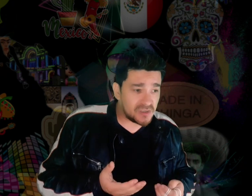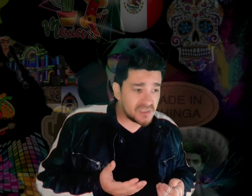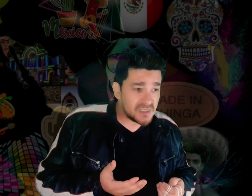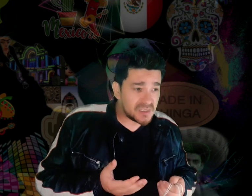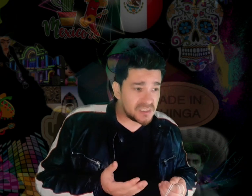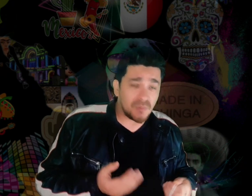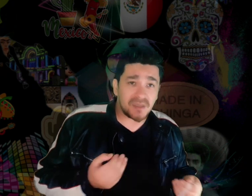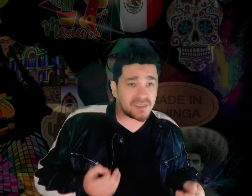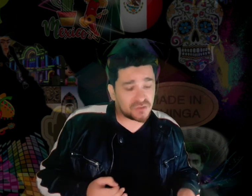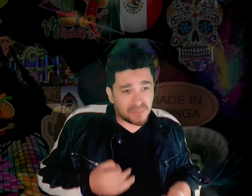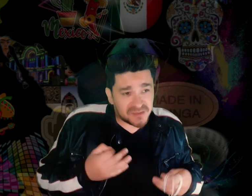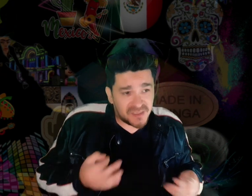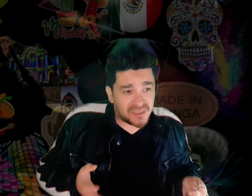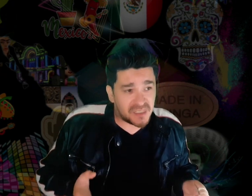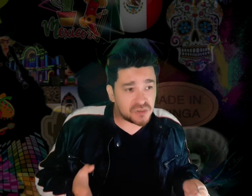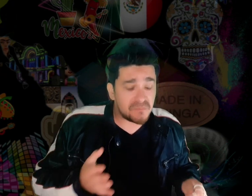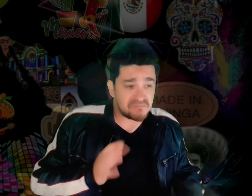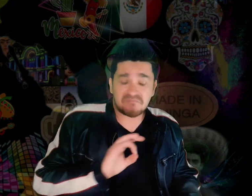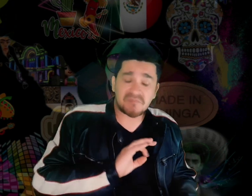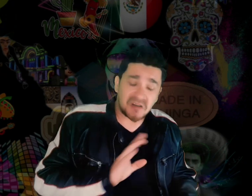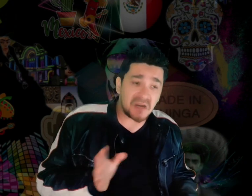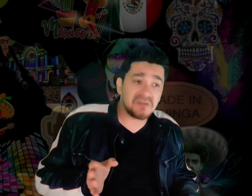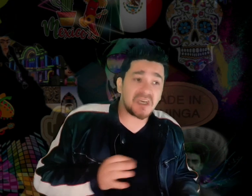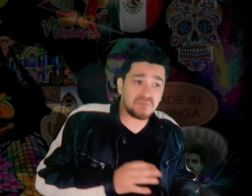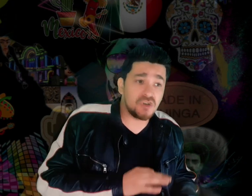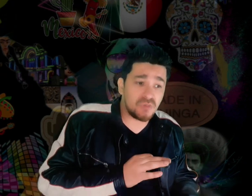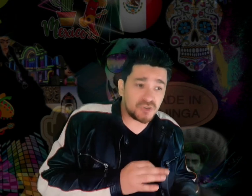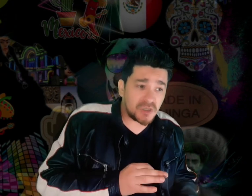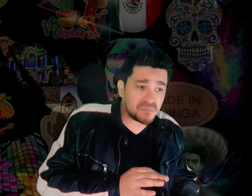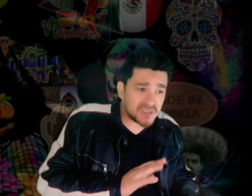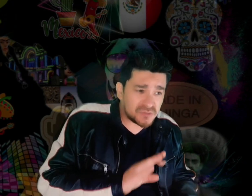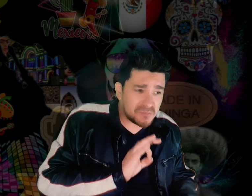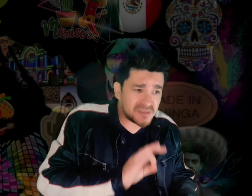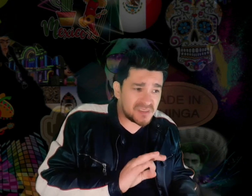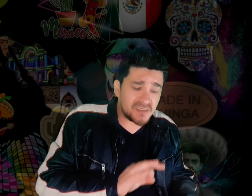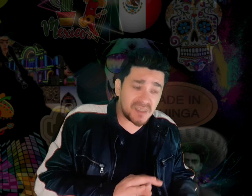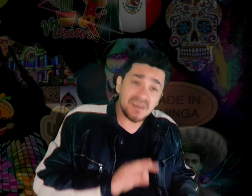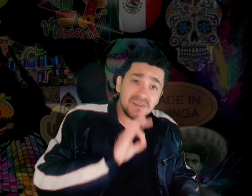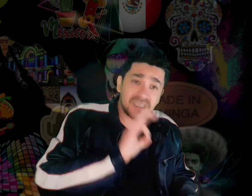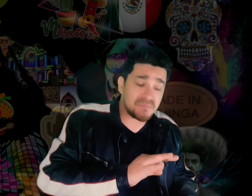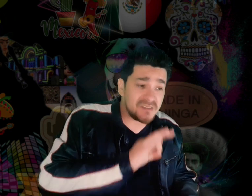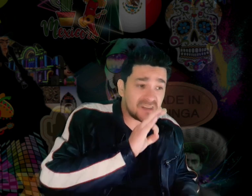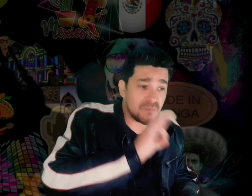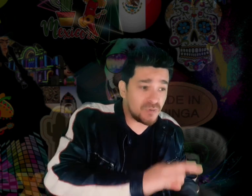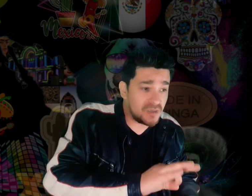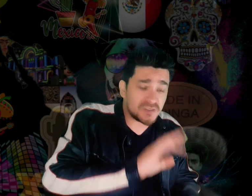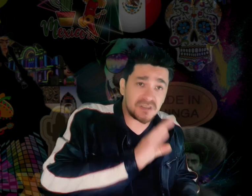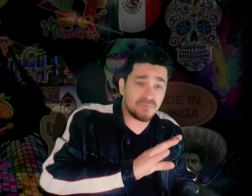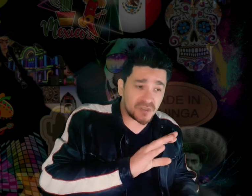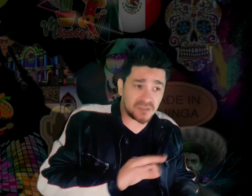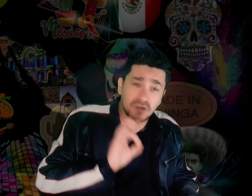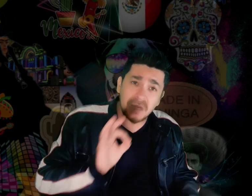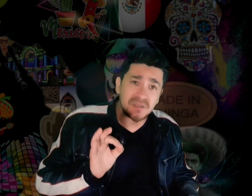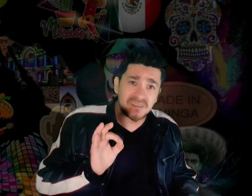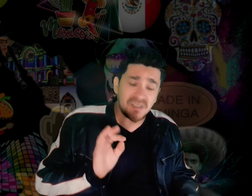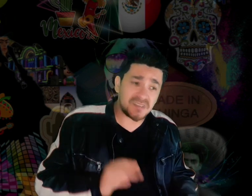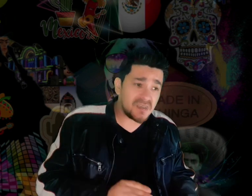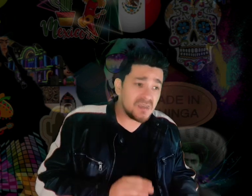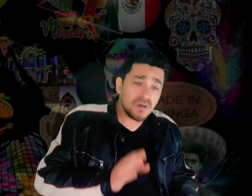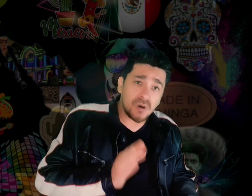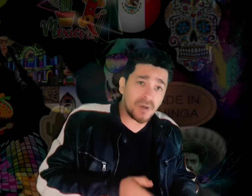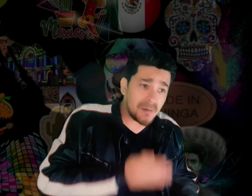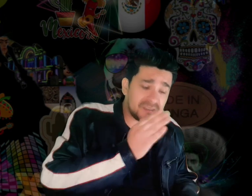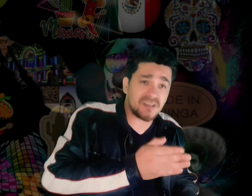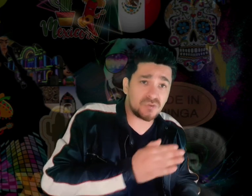apoyando a AMLO, y como les dije, es un presidente que yo realmente admiro un montón, porque es un presidente que piensa en el pueblo 100%. ¿Qué